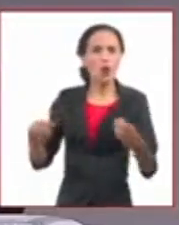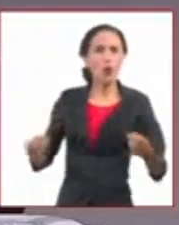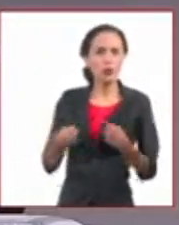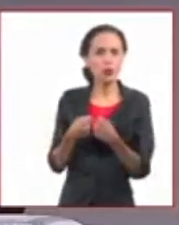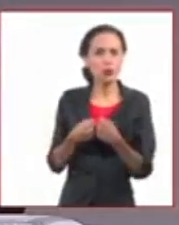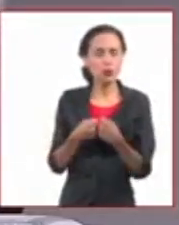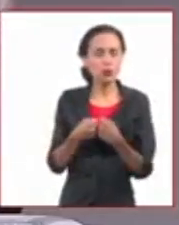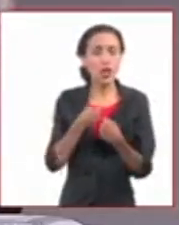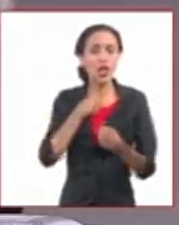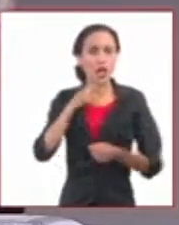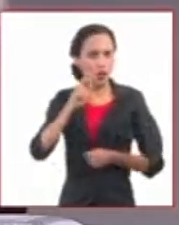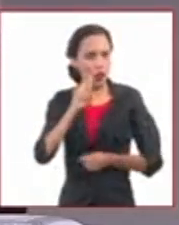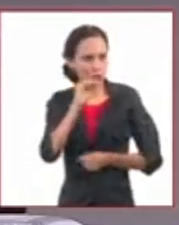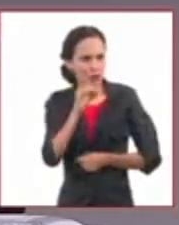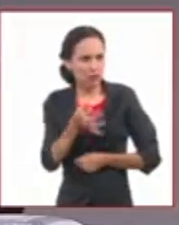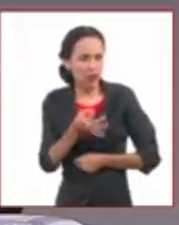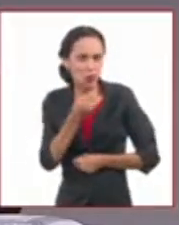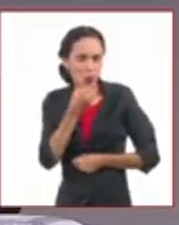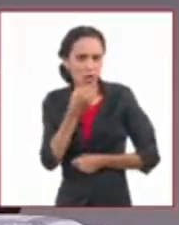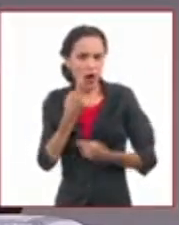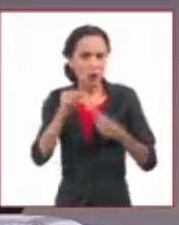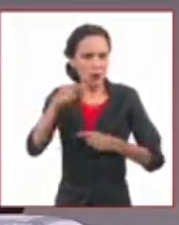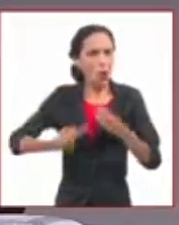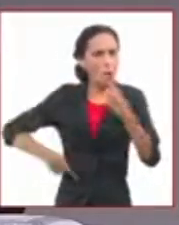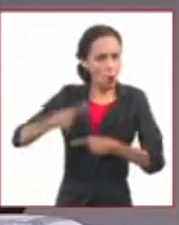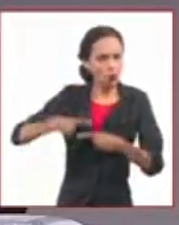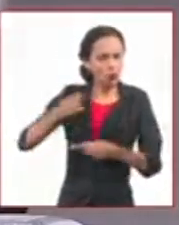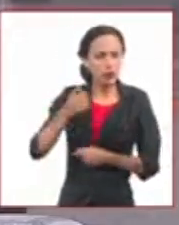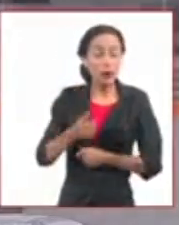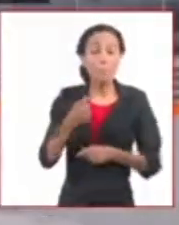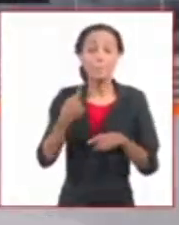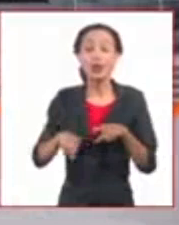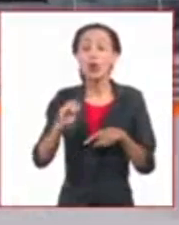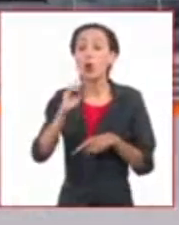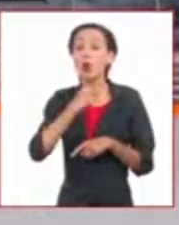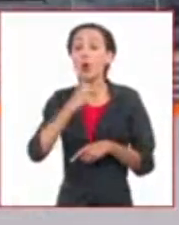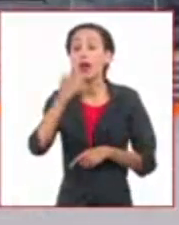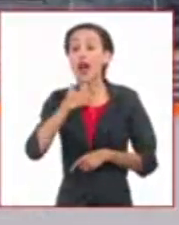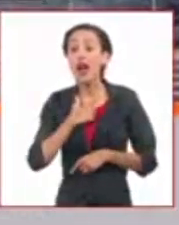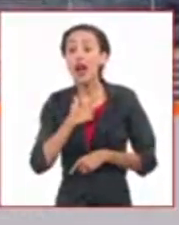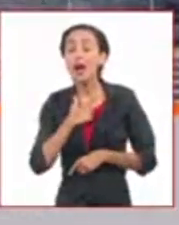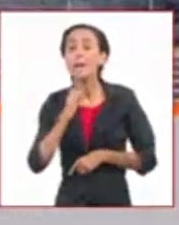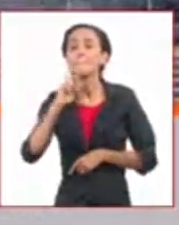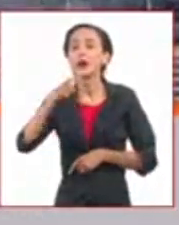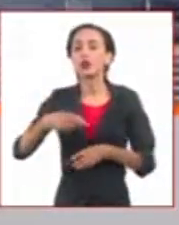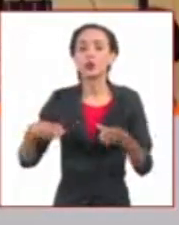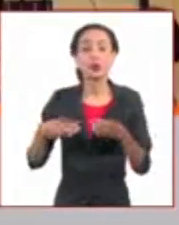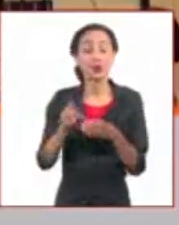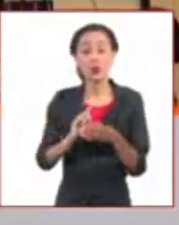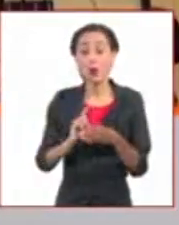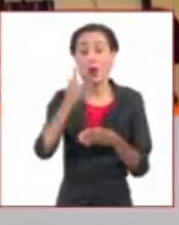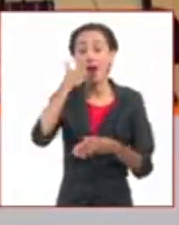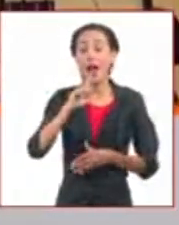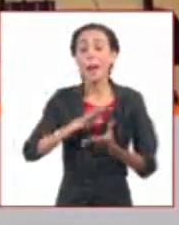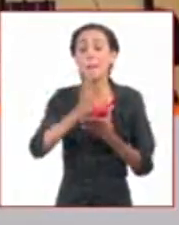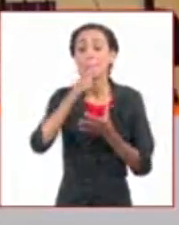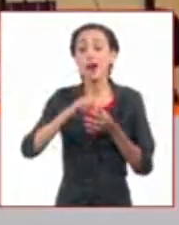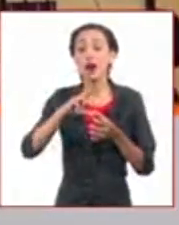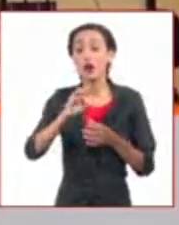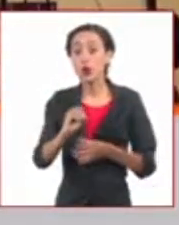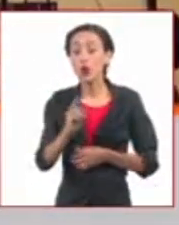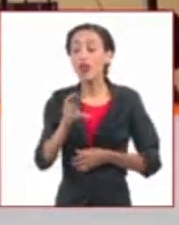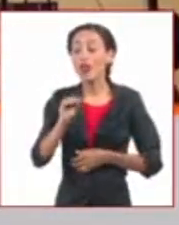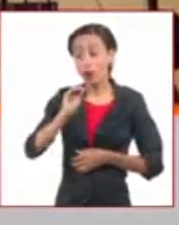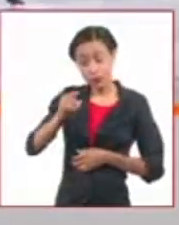pues no fue la oea quien mandó la comisión fue luis almagro quien dio la orden a la comisión de lobo ya que se presentó en